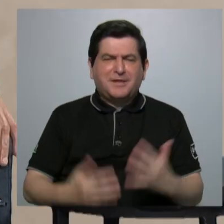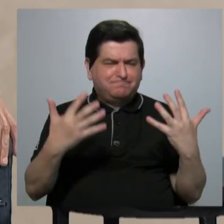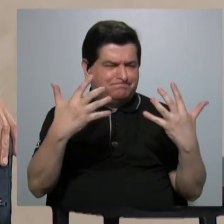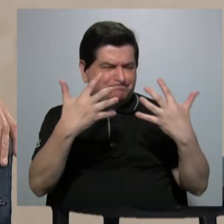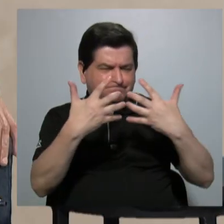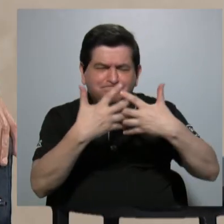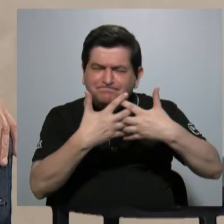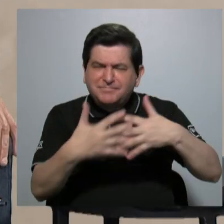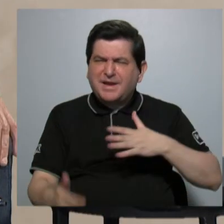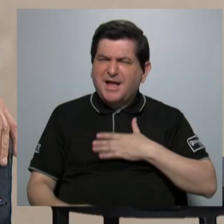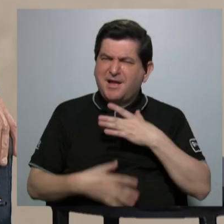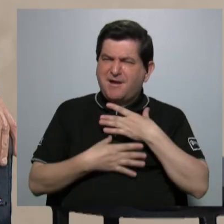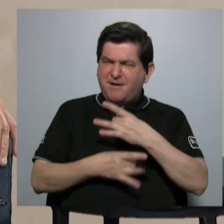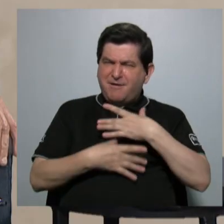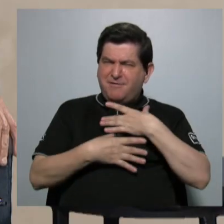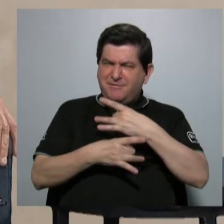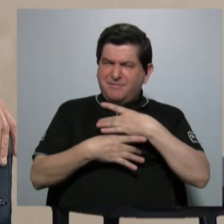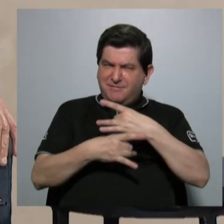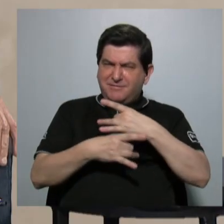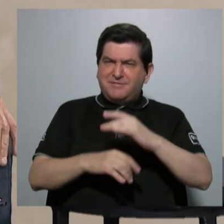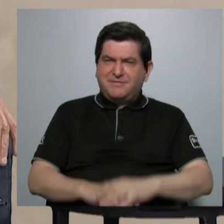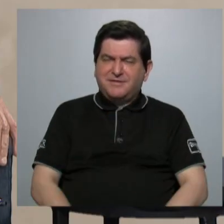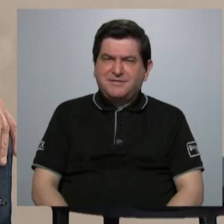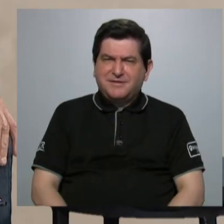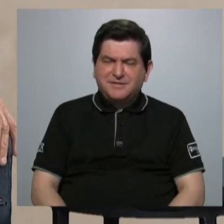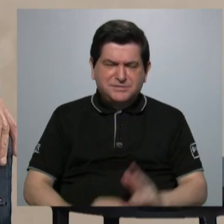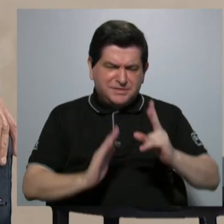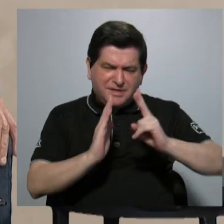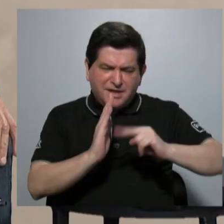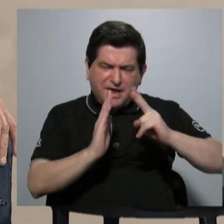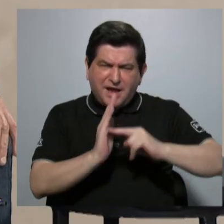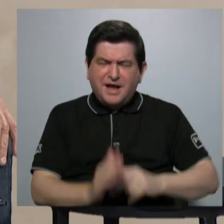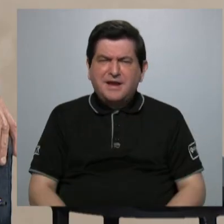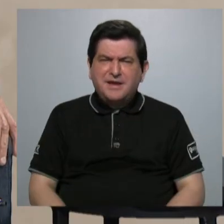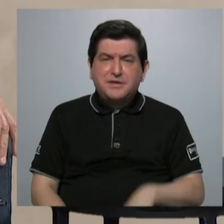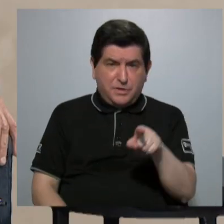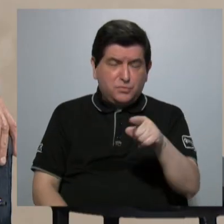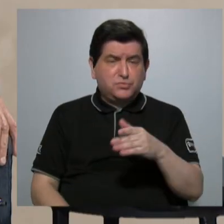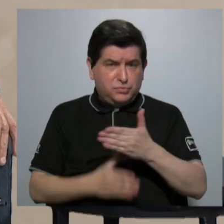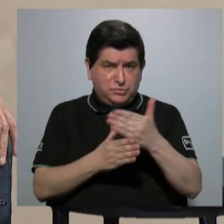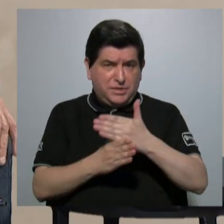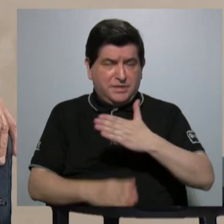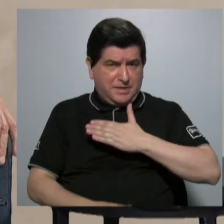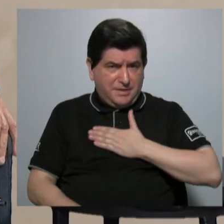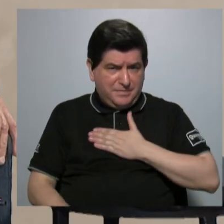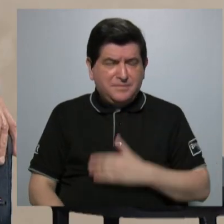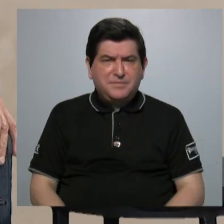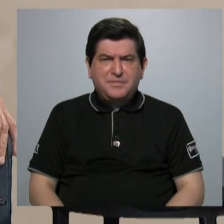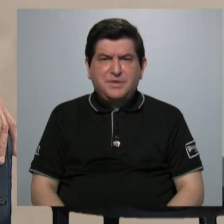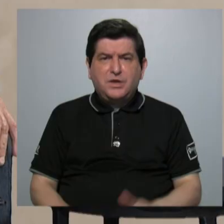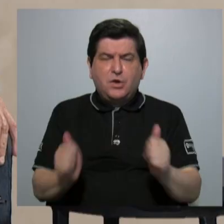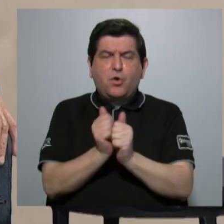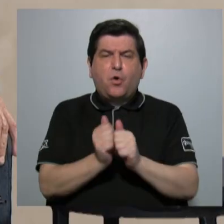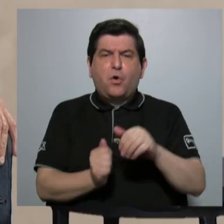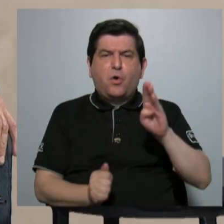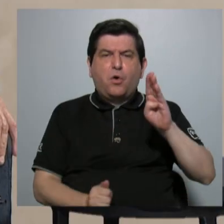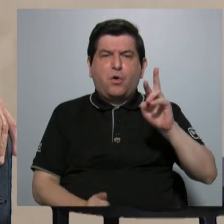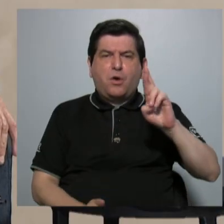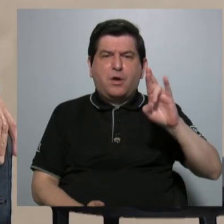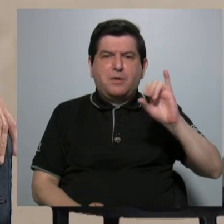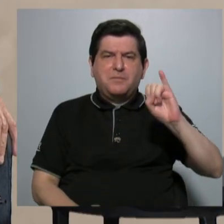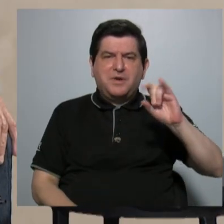fusión que me llamó mucho la atención al estar leyendo la literatura que usted compartió conmigo, con los